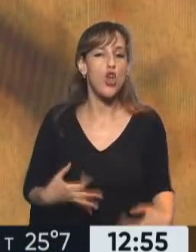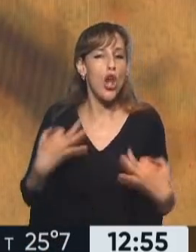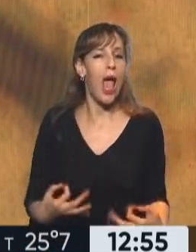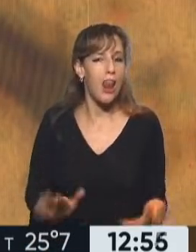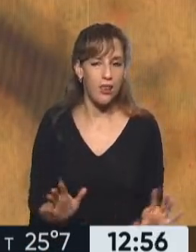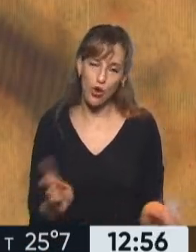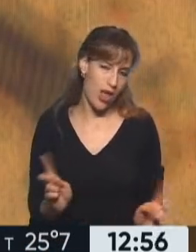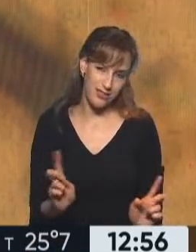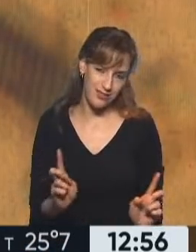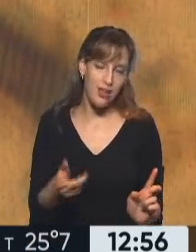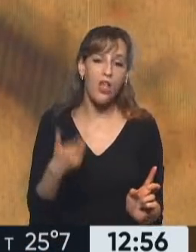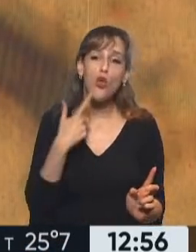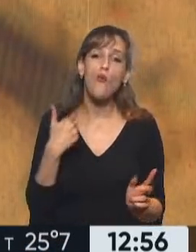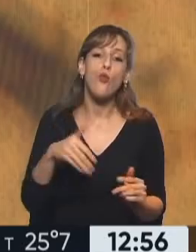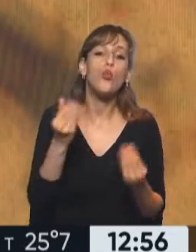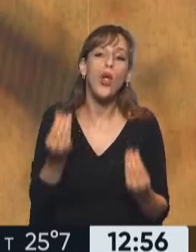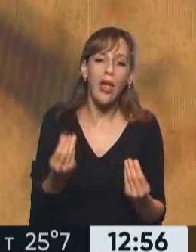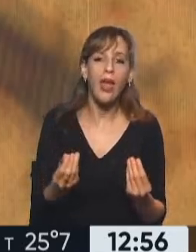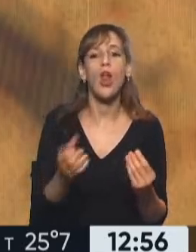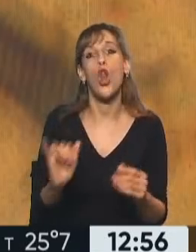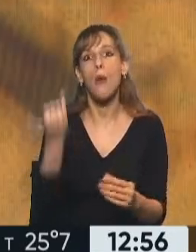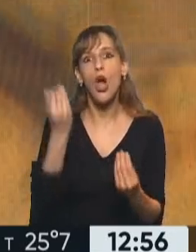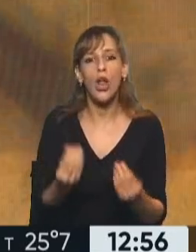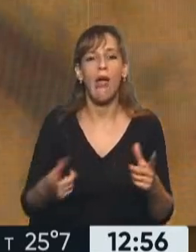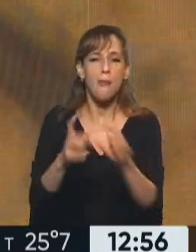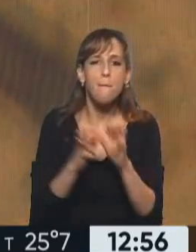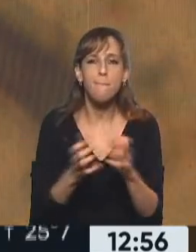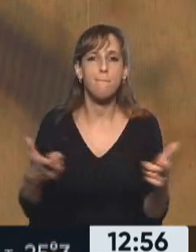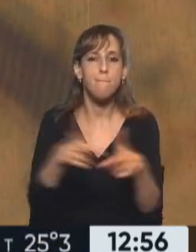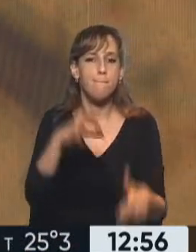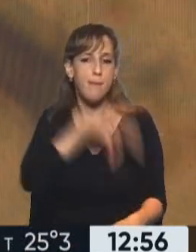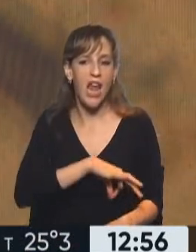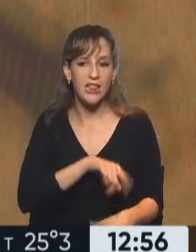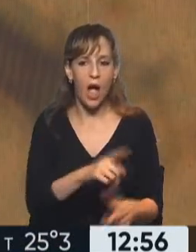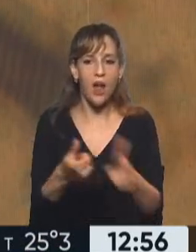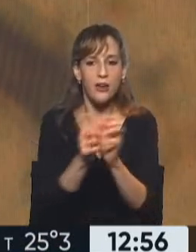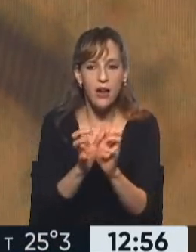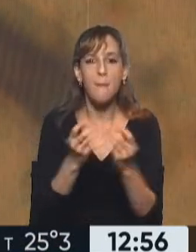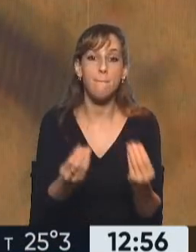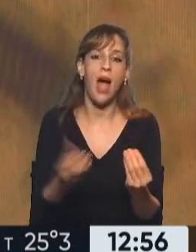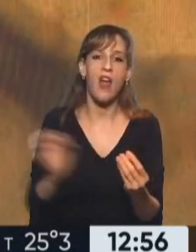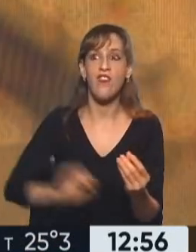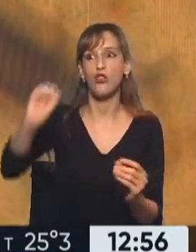ajuste brusco. La mejora de salario real es la discusión paritaria, la discusión de todos los días para poder ganarle a la inflación.